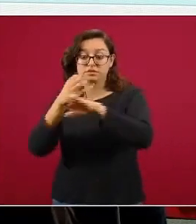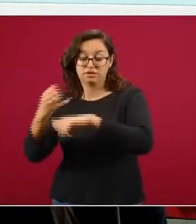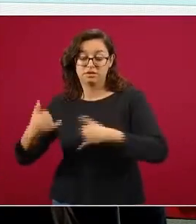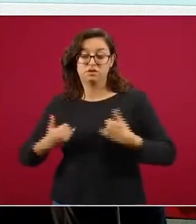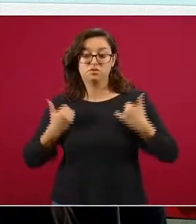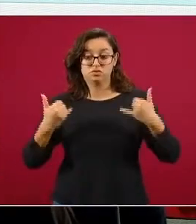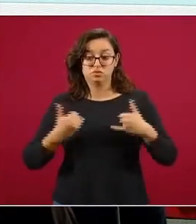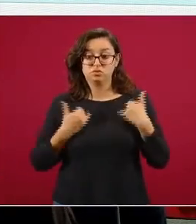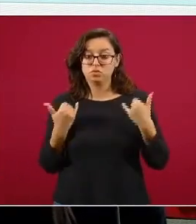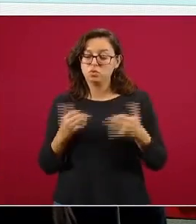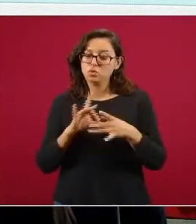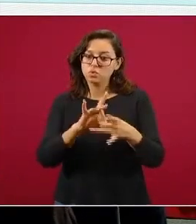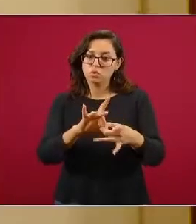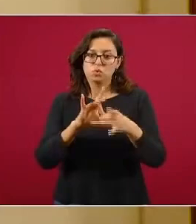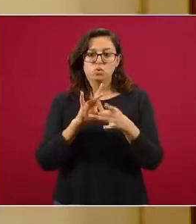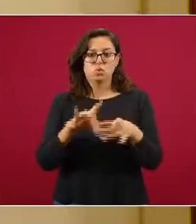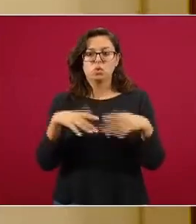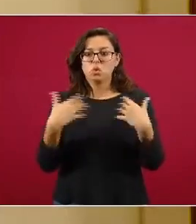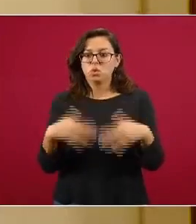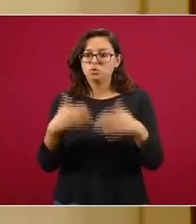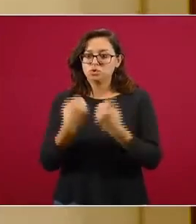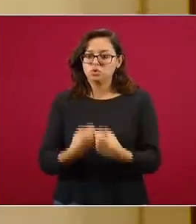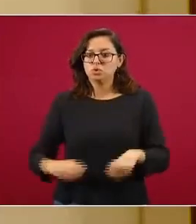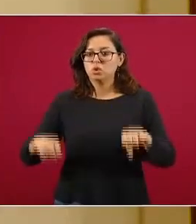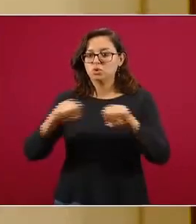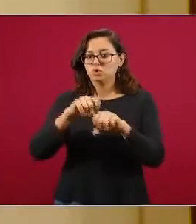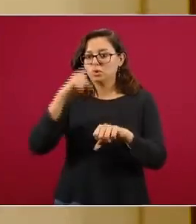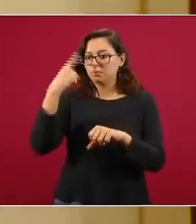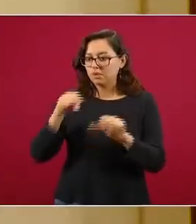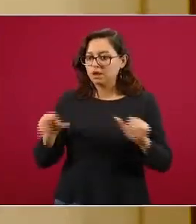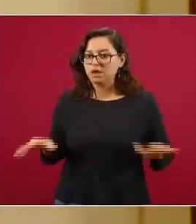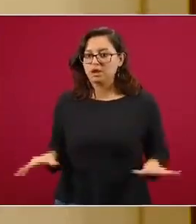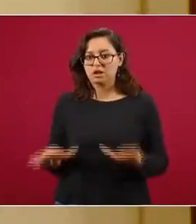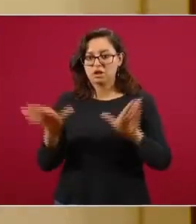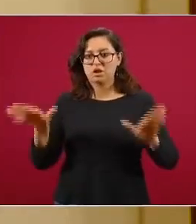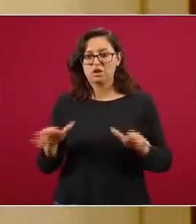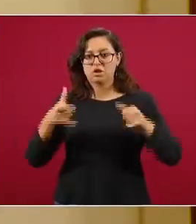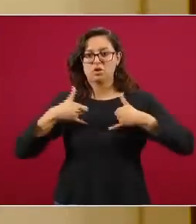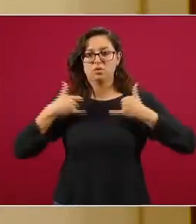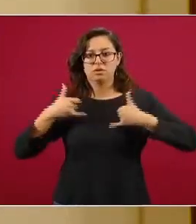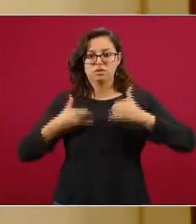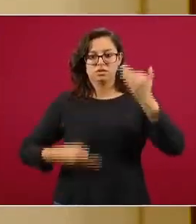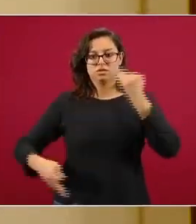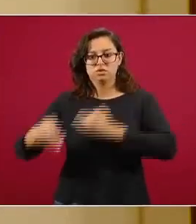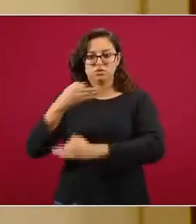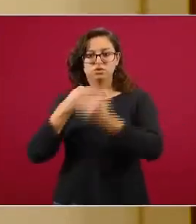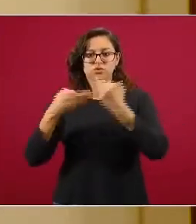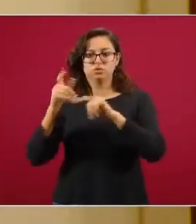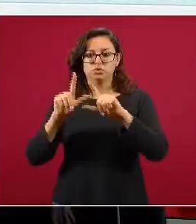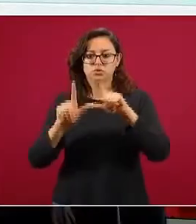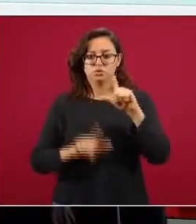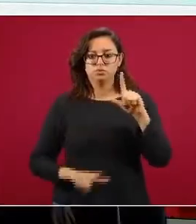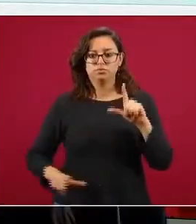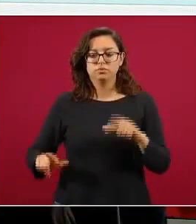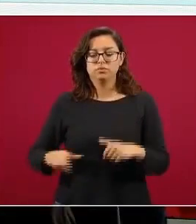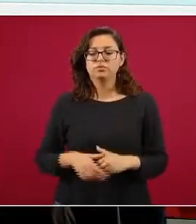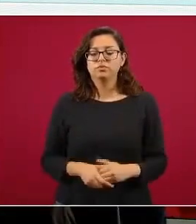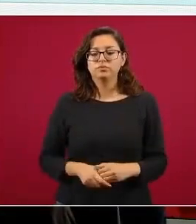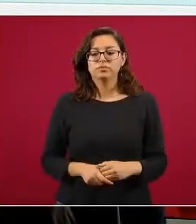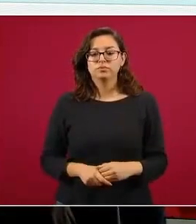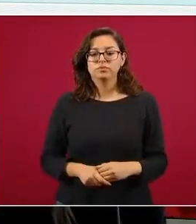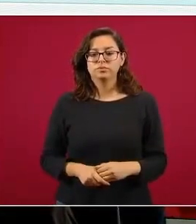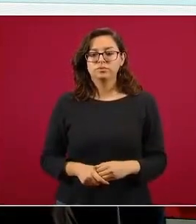el ejercicio cotidiano de la política pública para las y los jóvenes de todo el país. Siguiente, por favor.